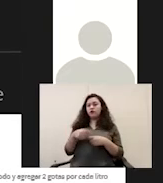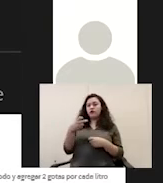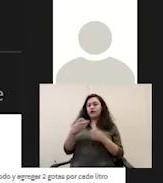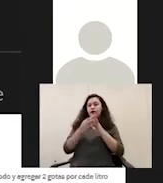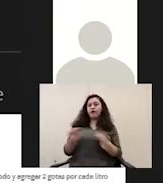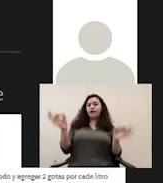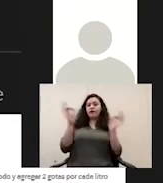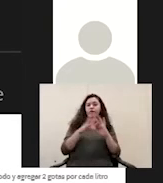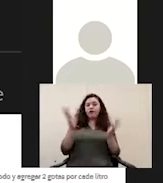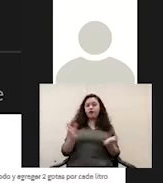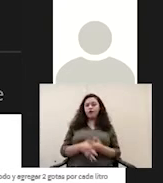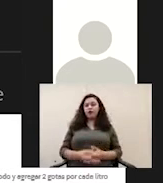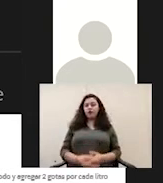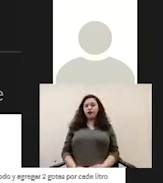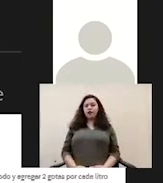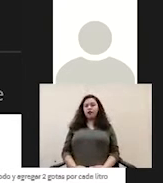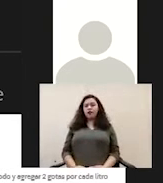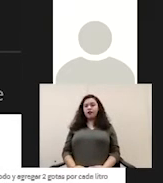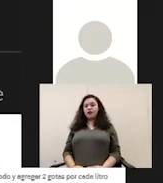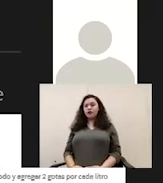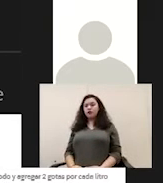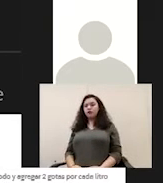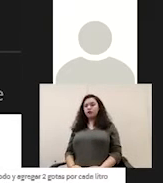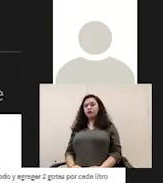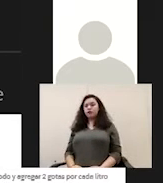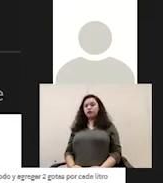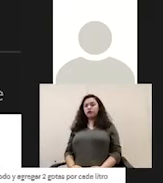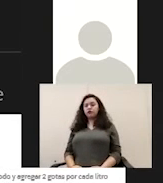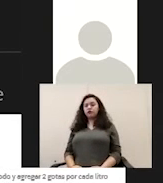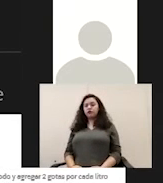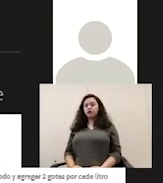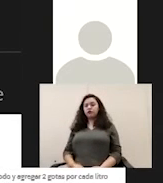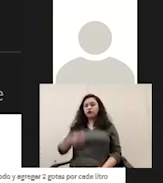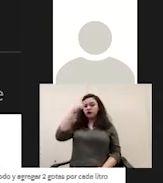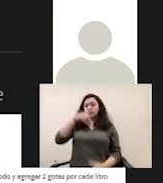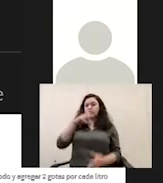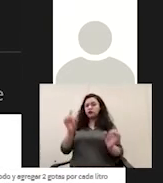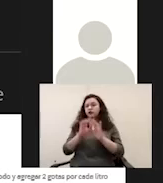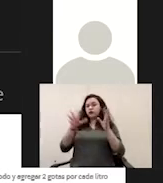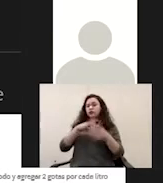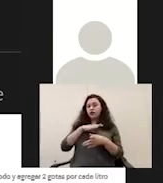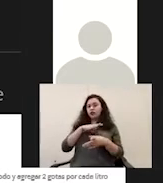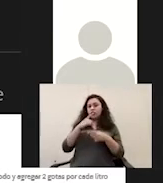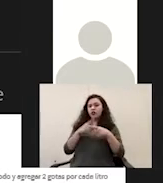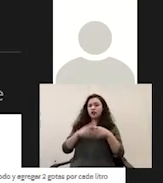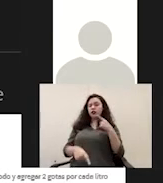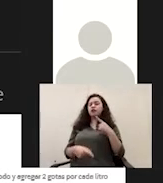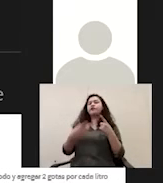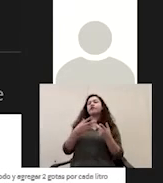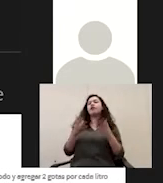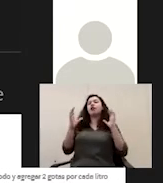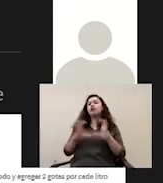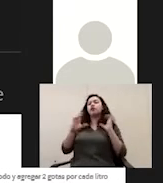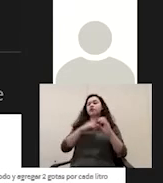importante que en el caso de la desinfección tengan mucho cuidado porque a